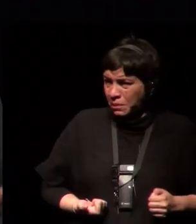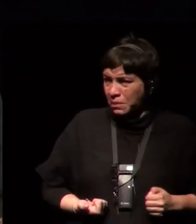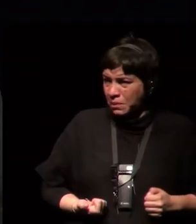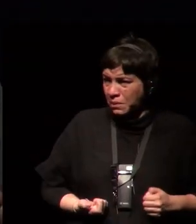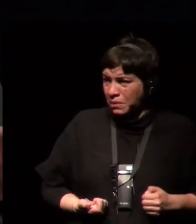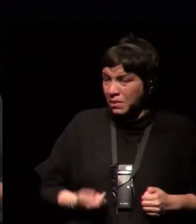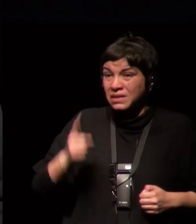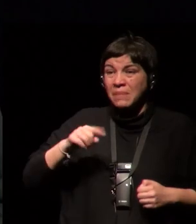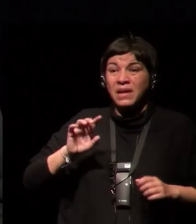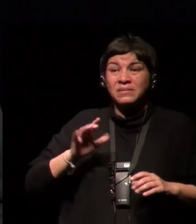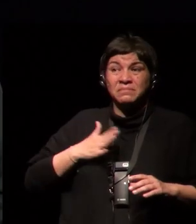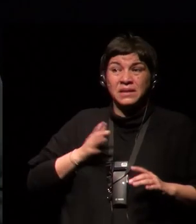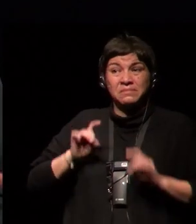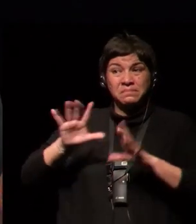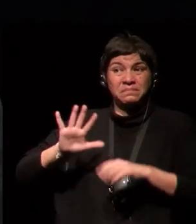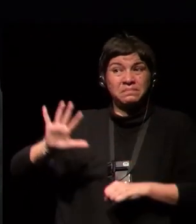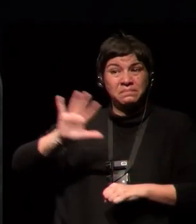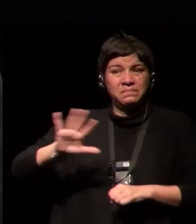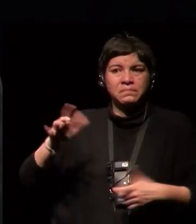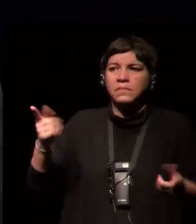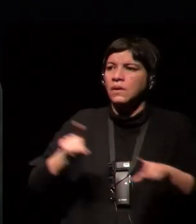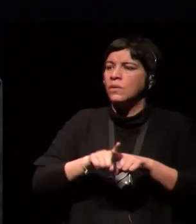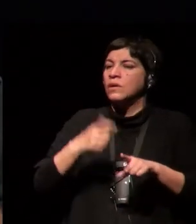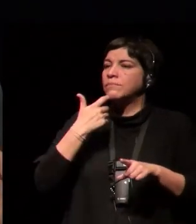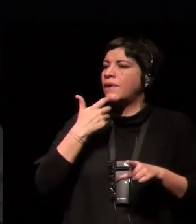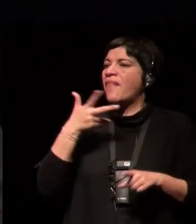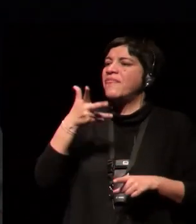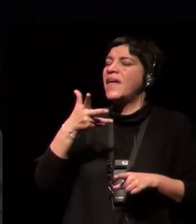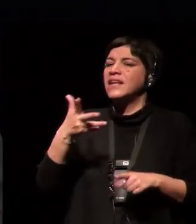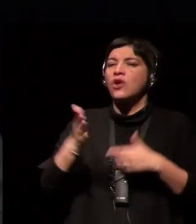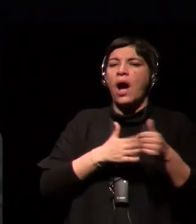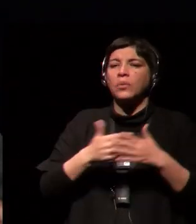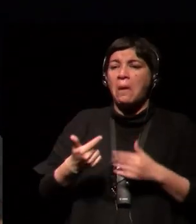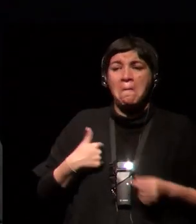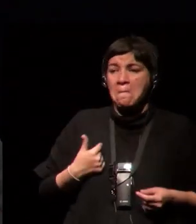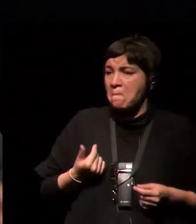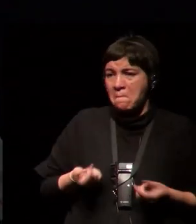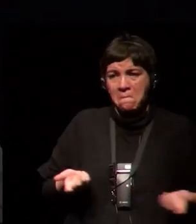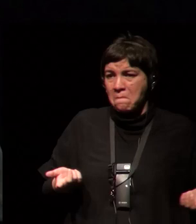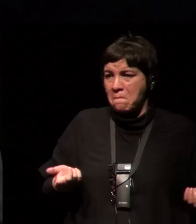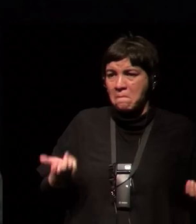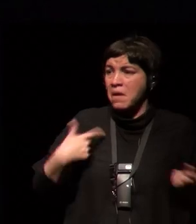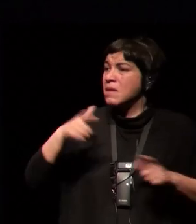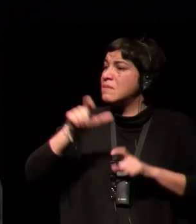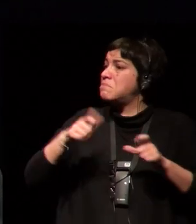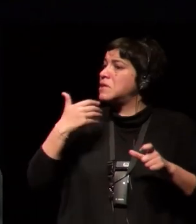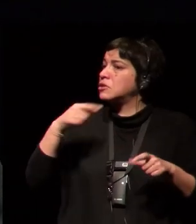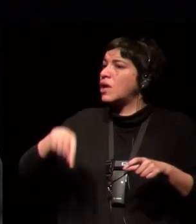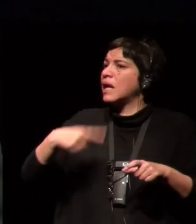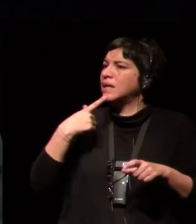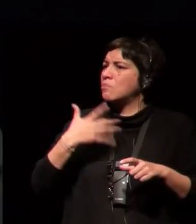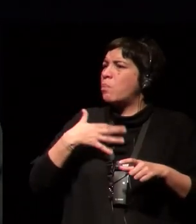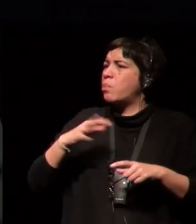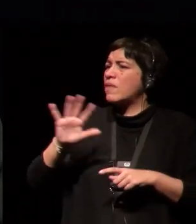creo en el derecho de autor. Cualquier persona que quiera aquí en esta sala puede robar todo lo que yo he hecho y